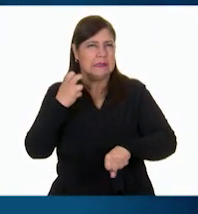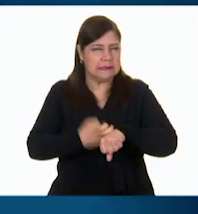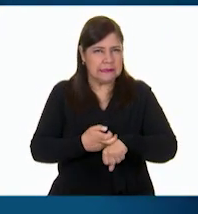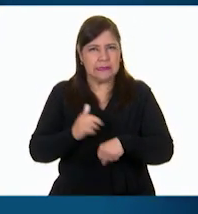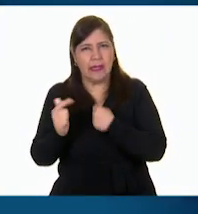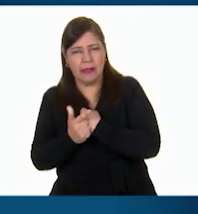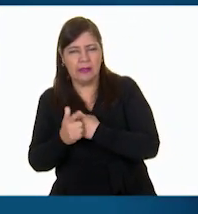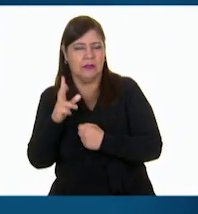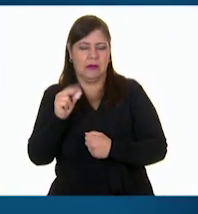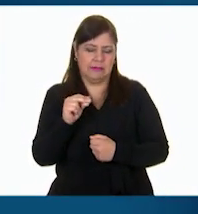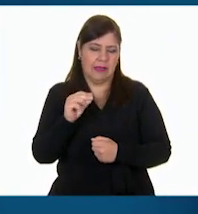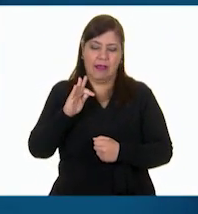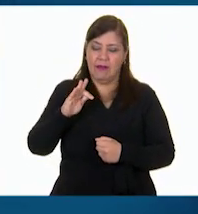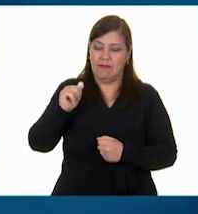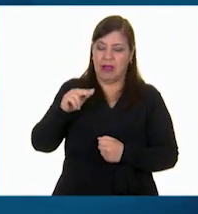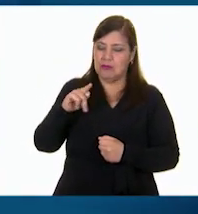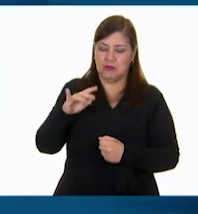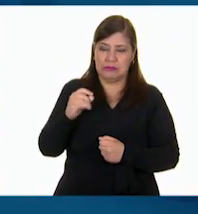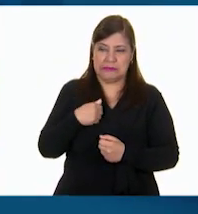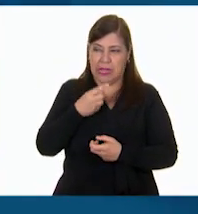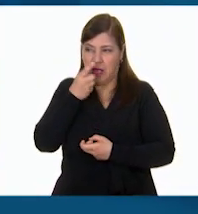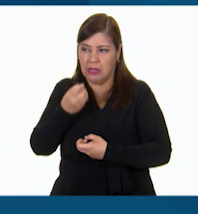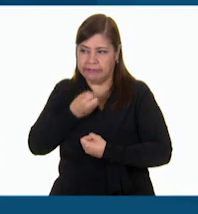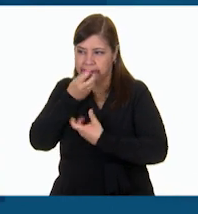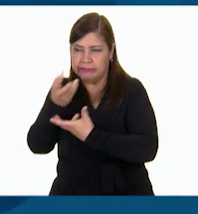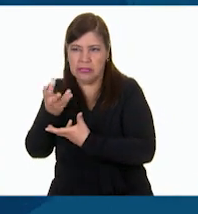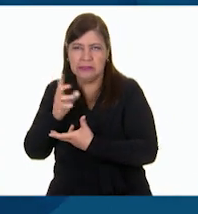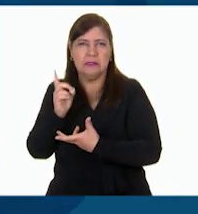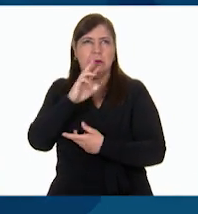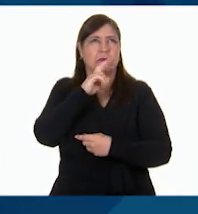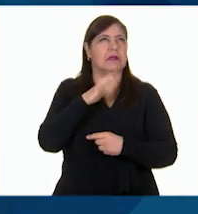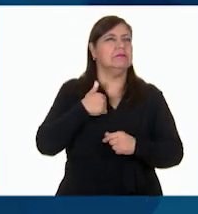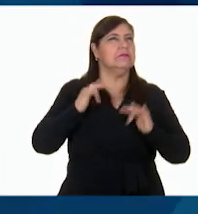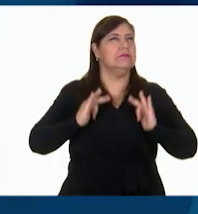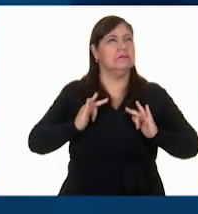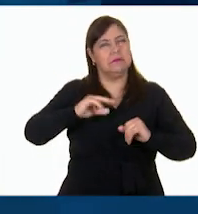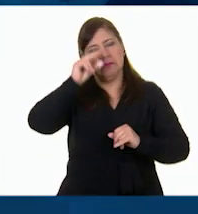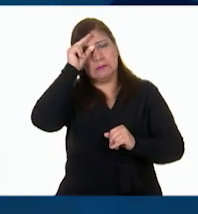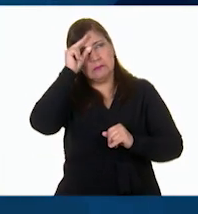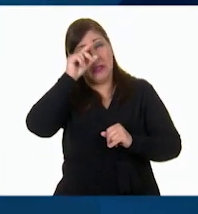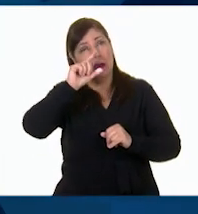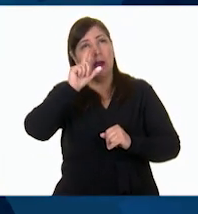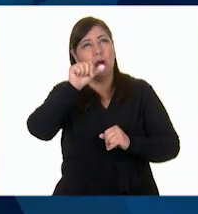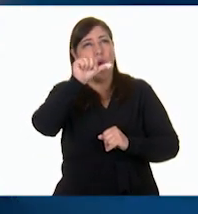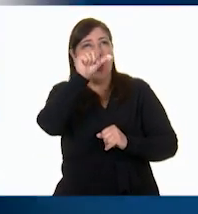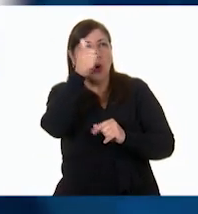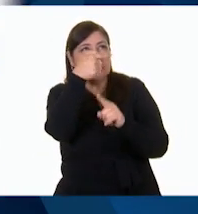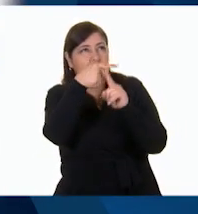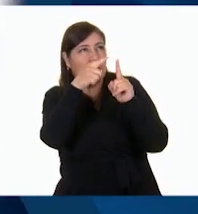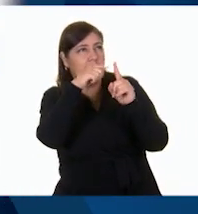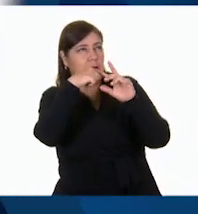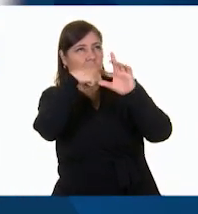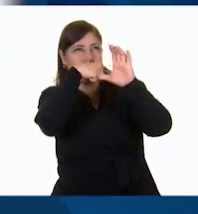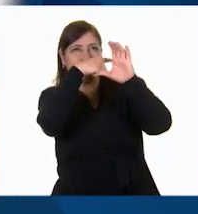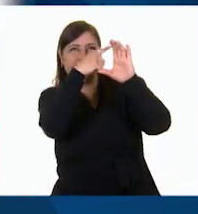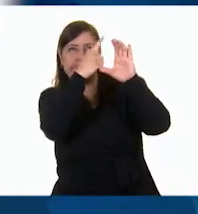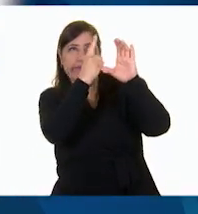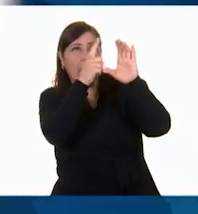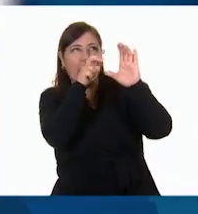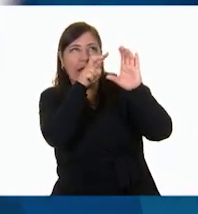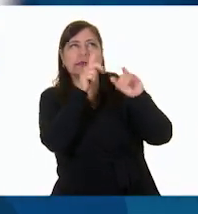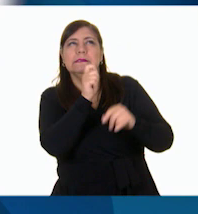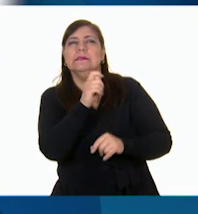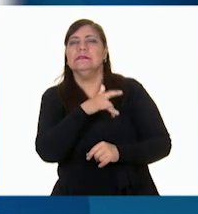Fausto juzgó que no debía exponerse a nada que pudiera turbar su ánimo o inteligencia. El reloj dio las 11:30. Fausto pensó, no